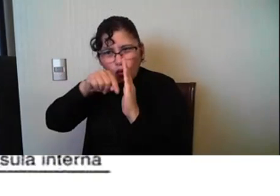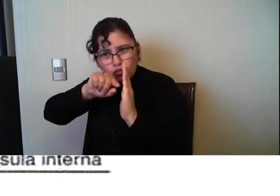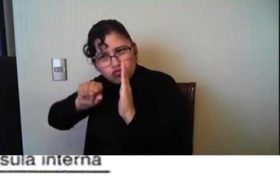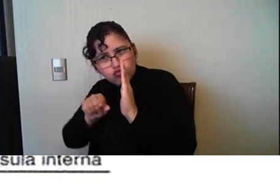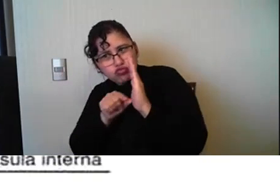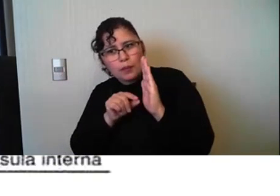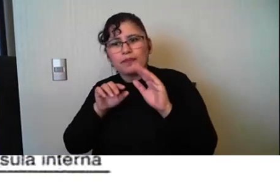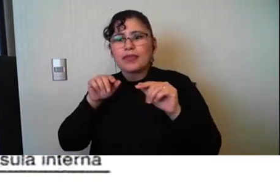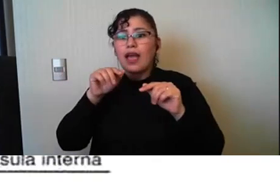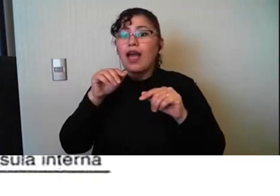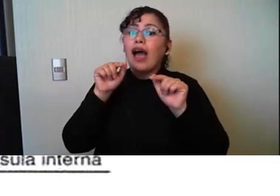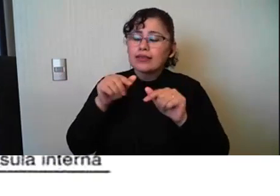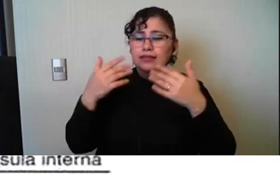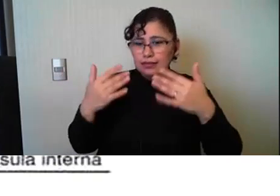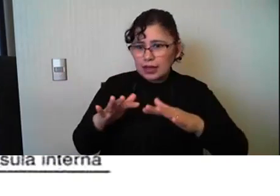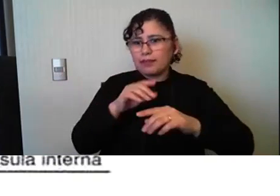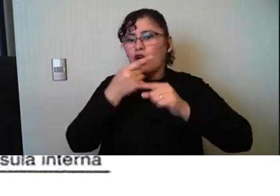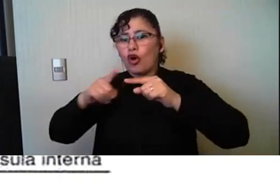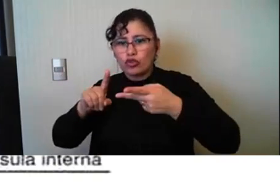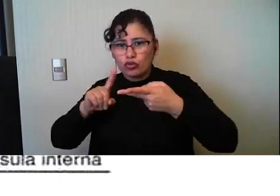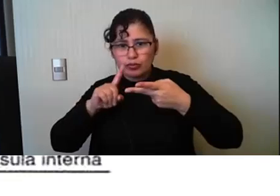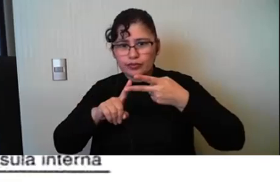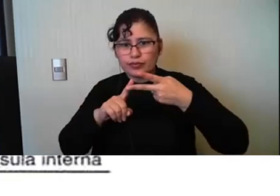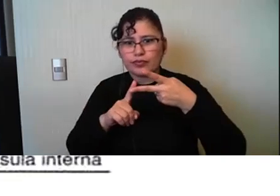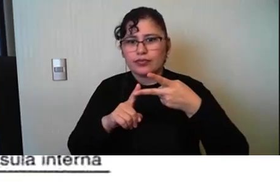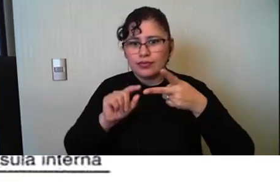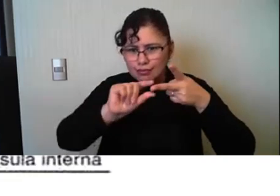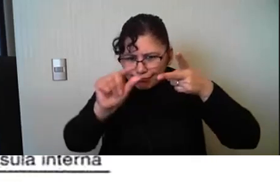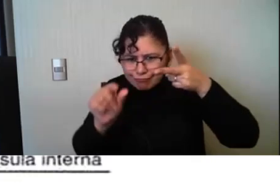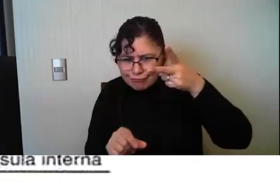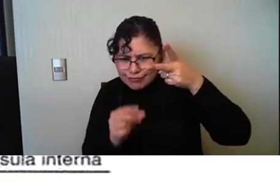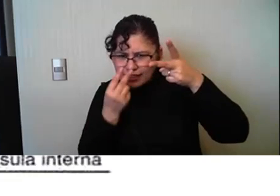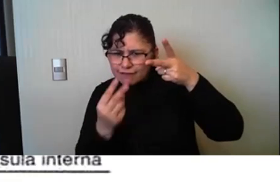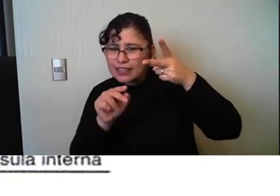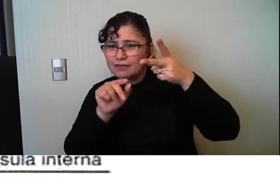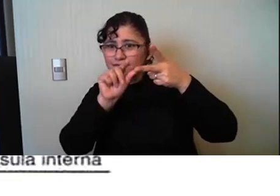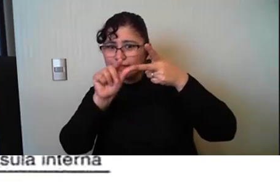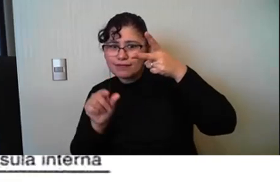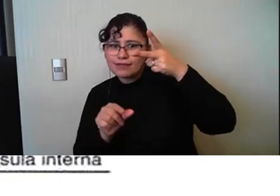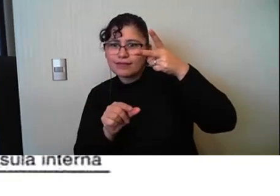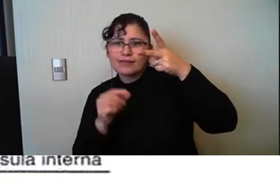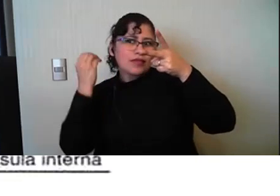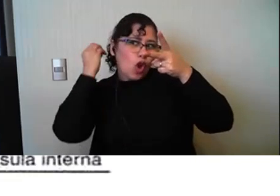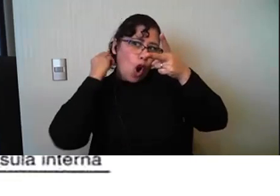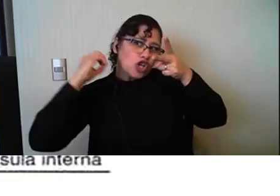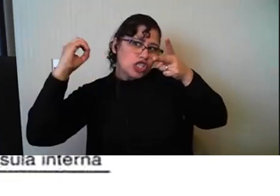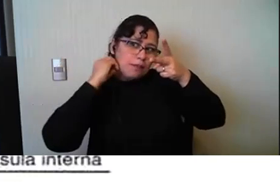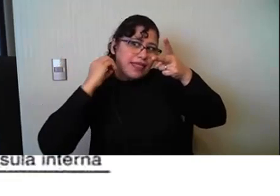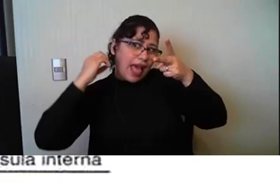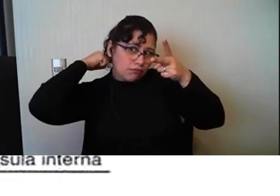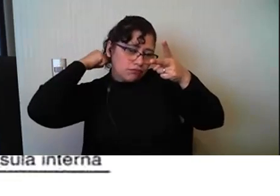sublenticular de la cápsula interna. Y después, estas fibras que están aquí, que se proyectan hacia el lóbulo occipital, están por